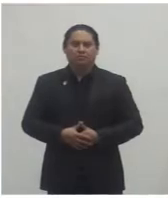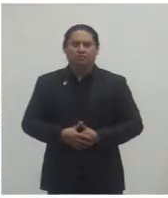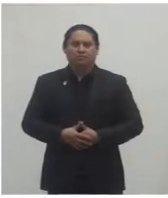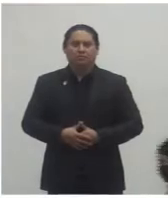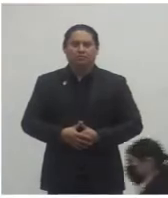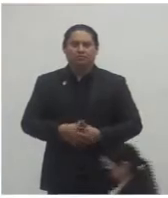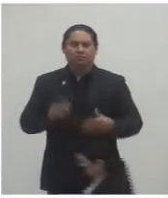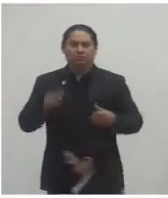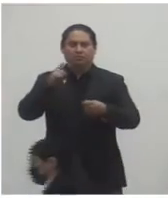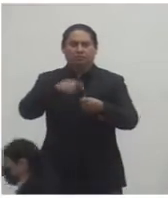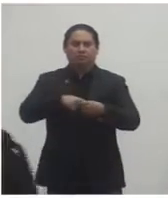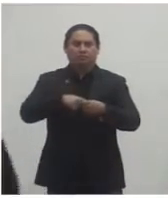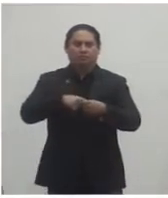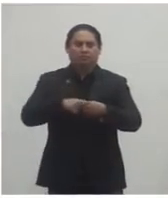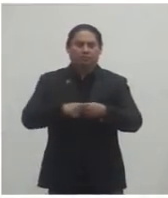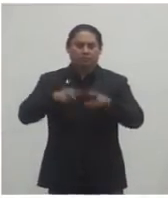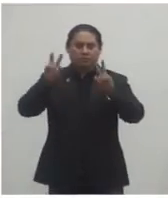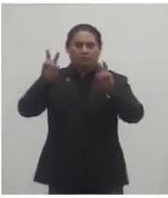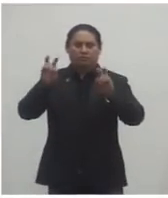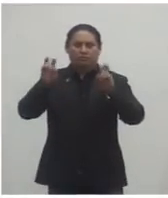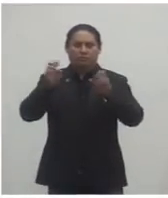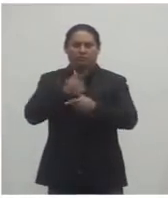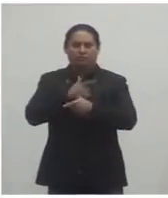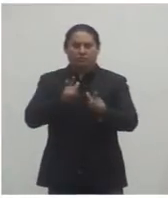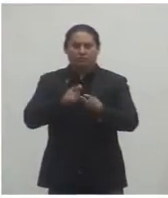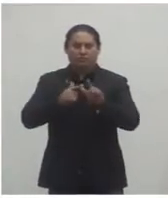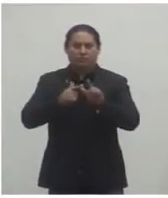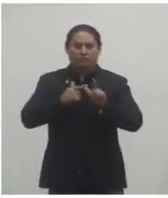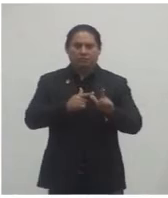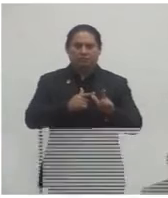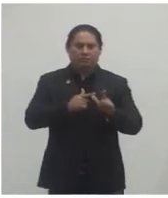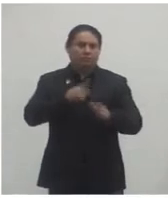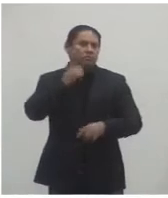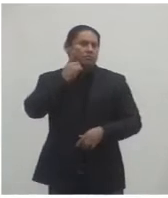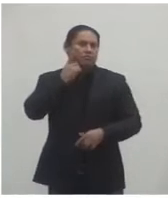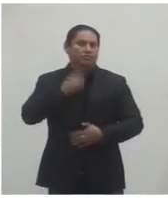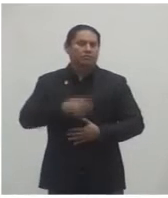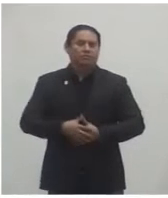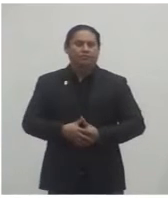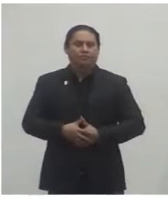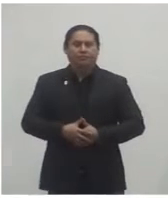Se han inscrito para asuntos generales los siguientes legisladores.